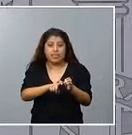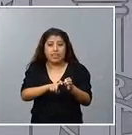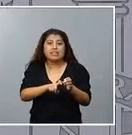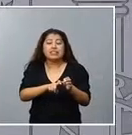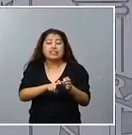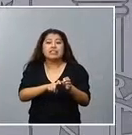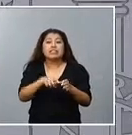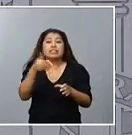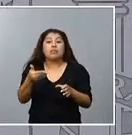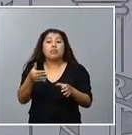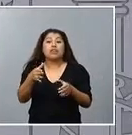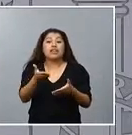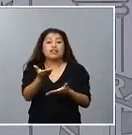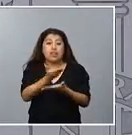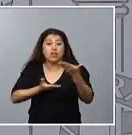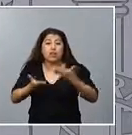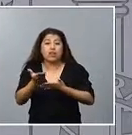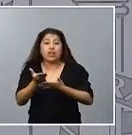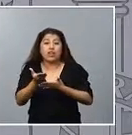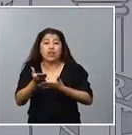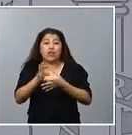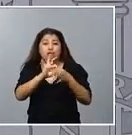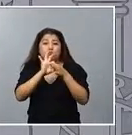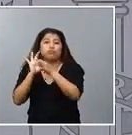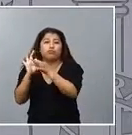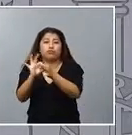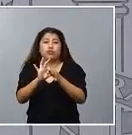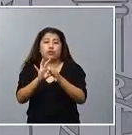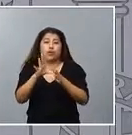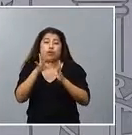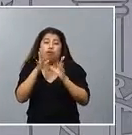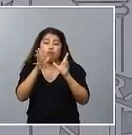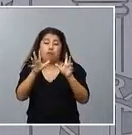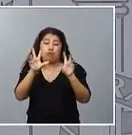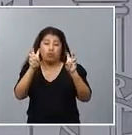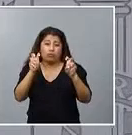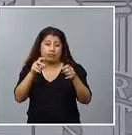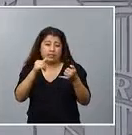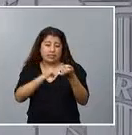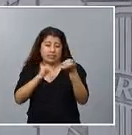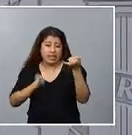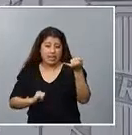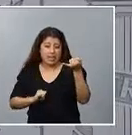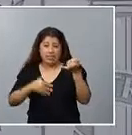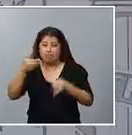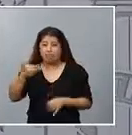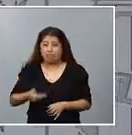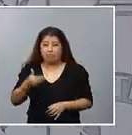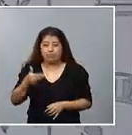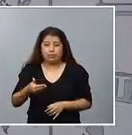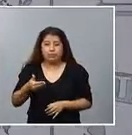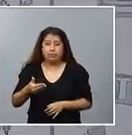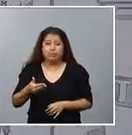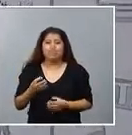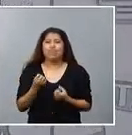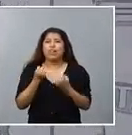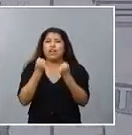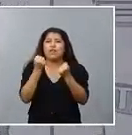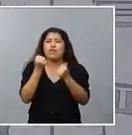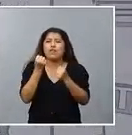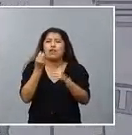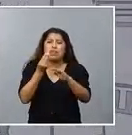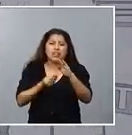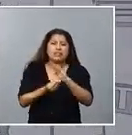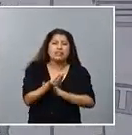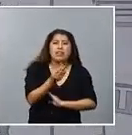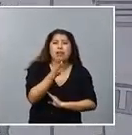coordinada y unida ante una crisis de esta trascendencia. Porque nuestra fuerza nace de ahí, de